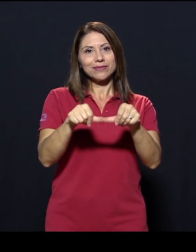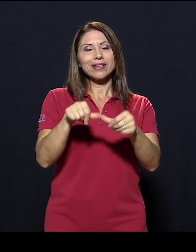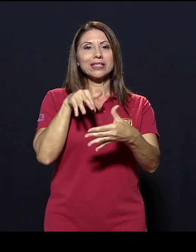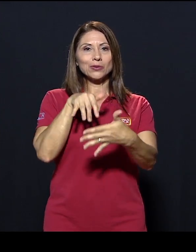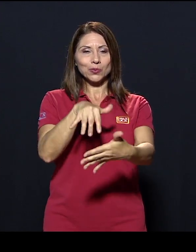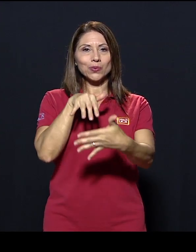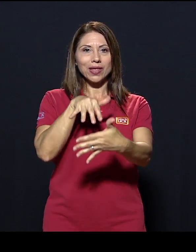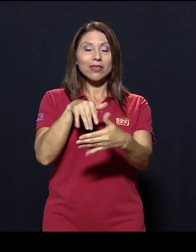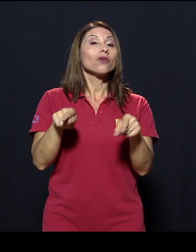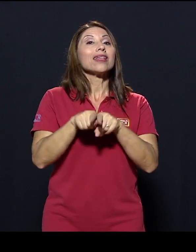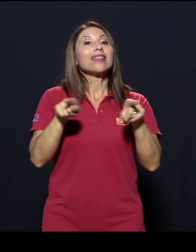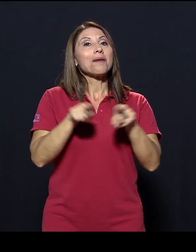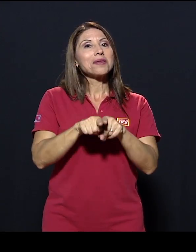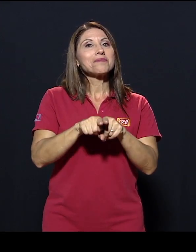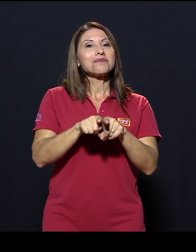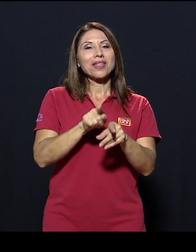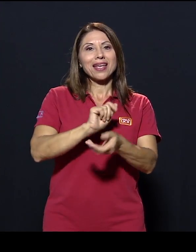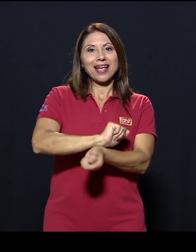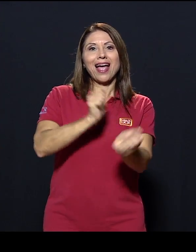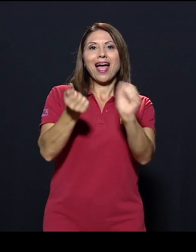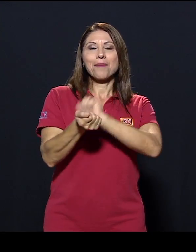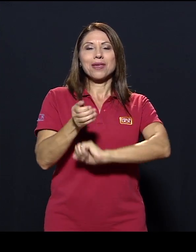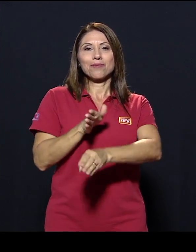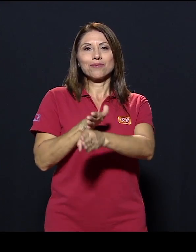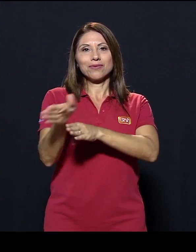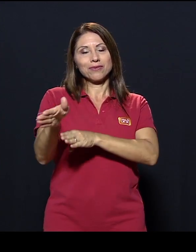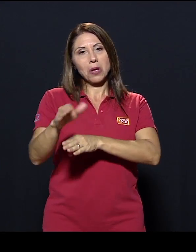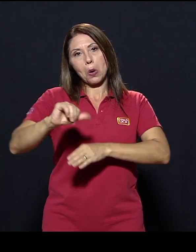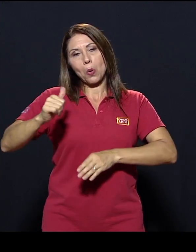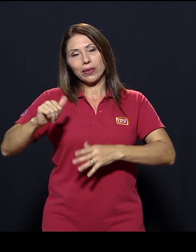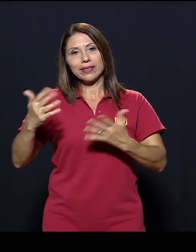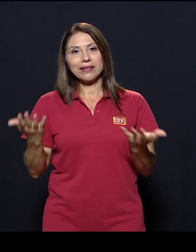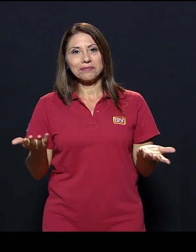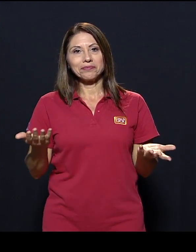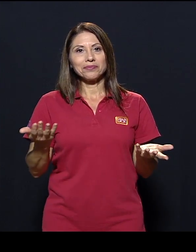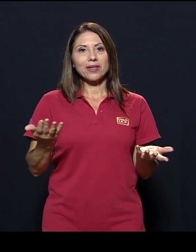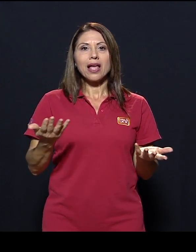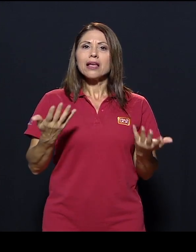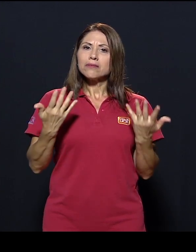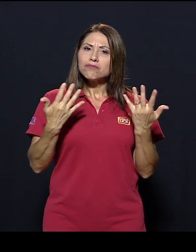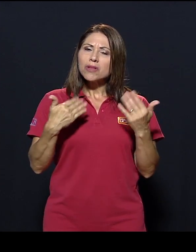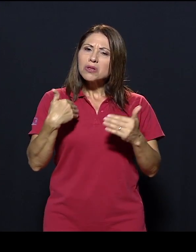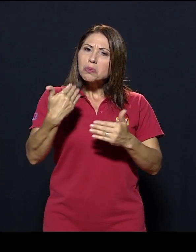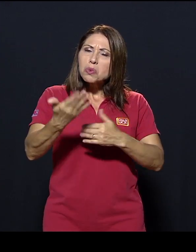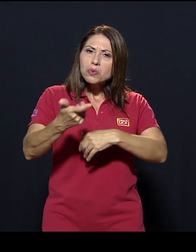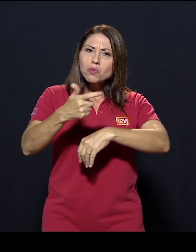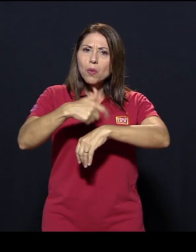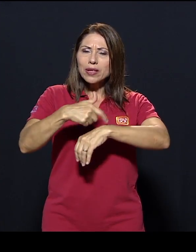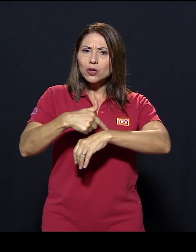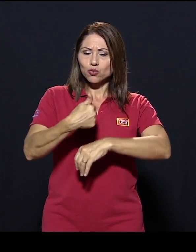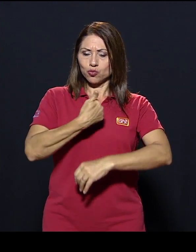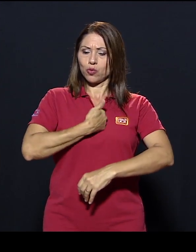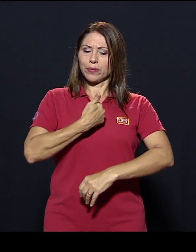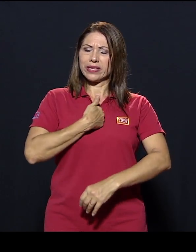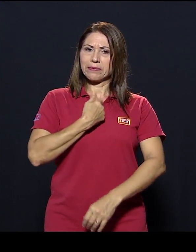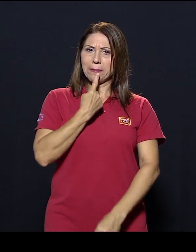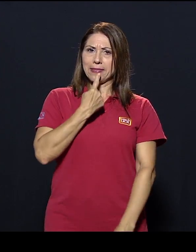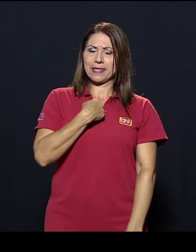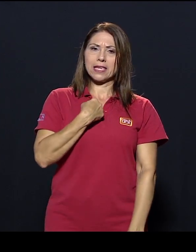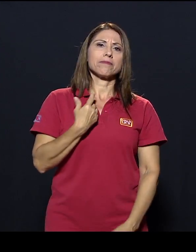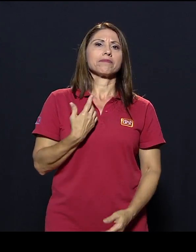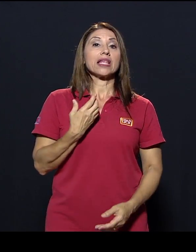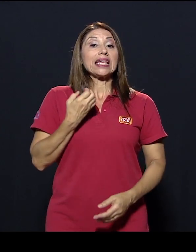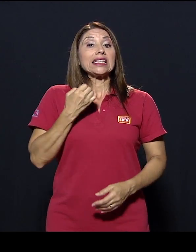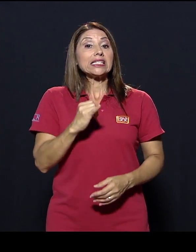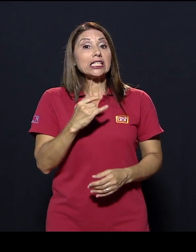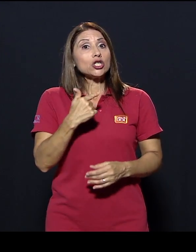seguí estudiando, incluso hasta cambié de carrera, y llegó un punto donde yo misma